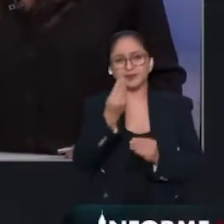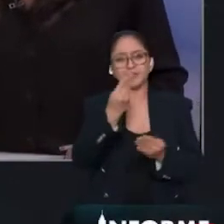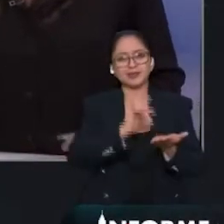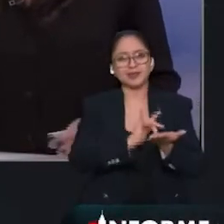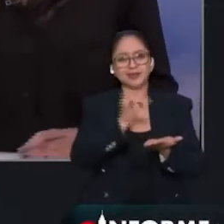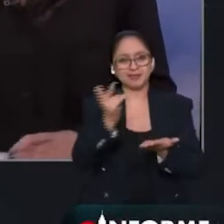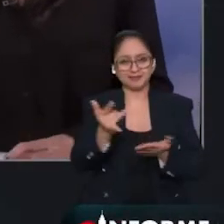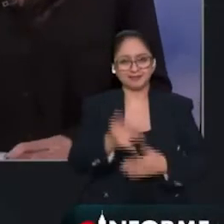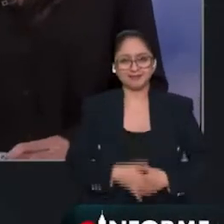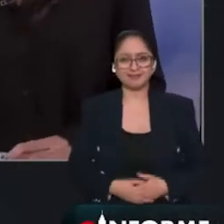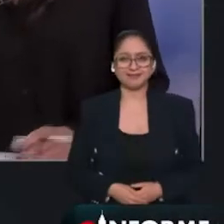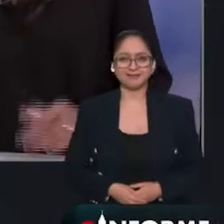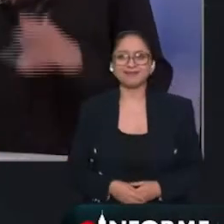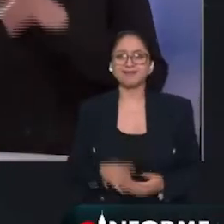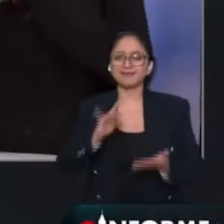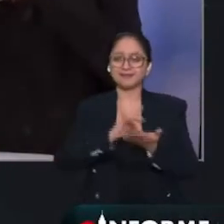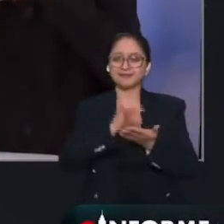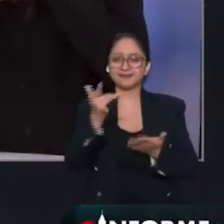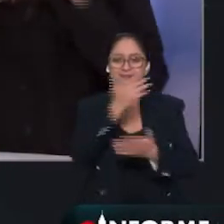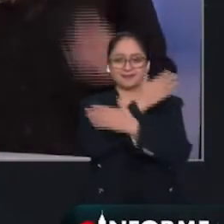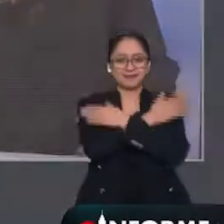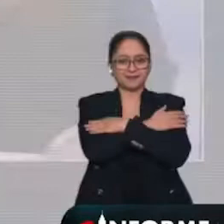Muchas gracias a ustedes. Un fuerte abrazo.